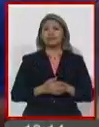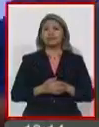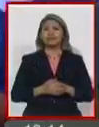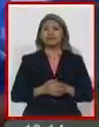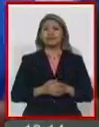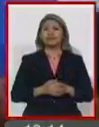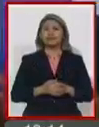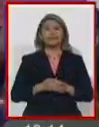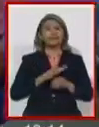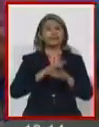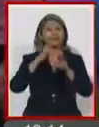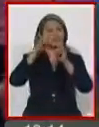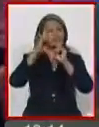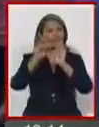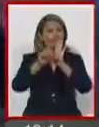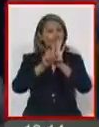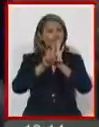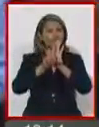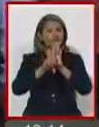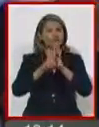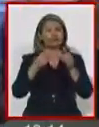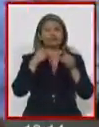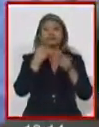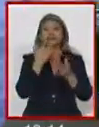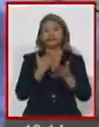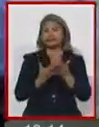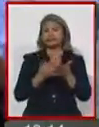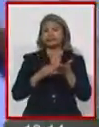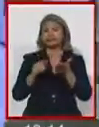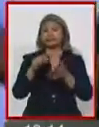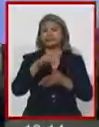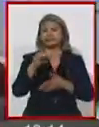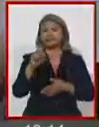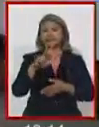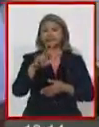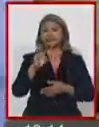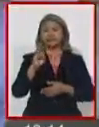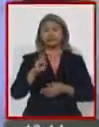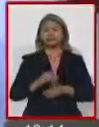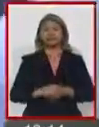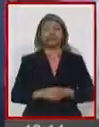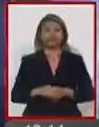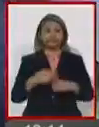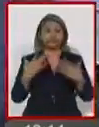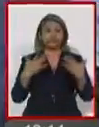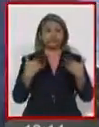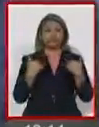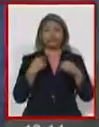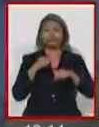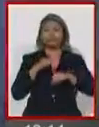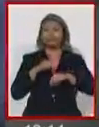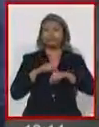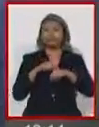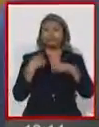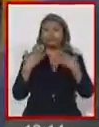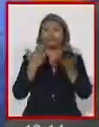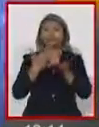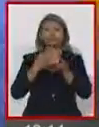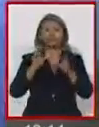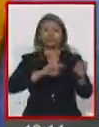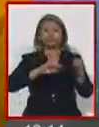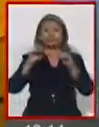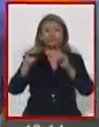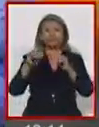horas, ¿para qué? Para que haga respetar la misma ley que ellos han hecho aprobar, que es la ley 136, el cual nosotros en su momento nos hemos retirado a